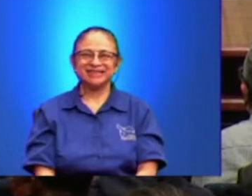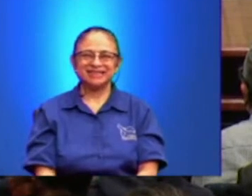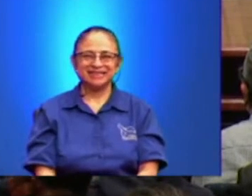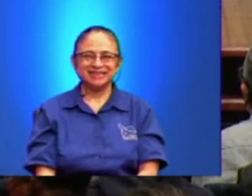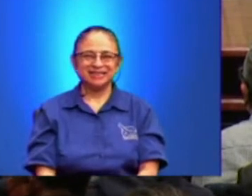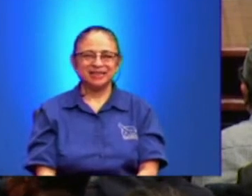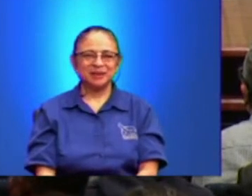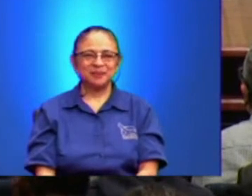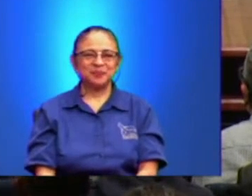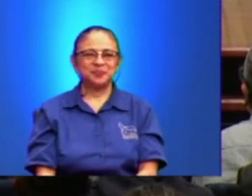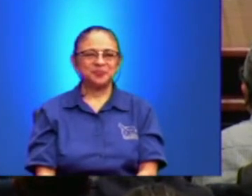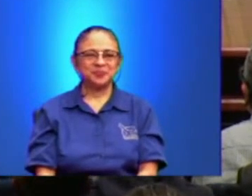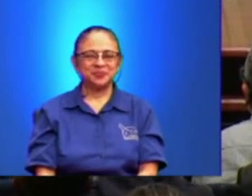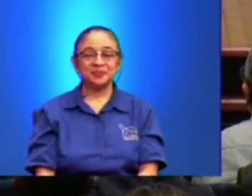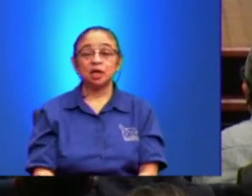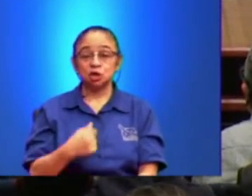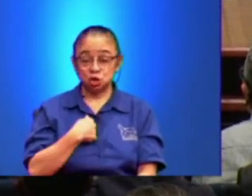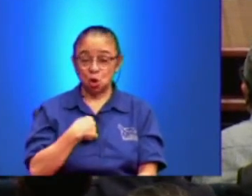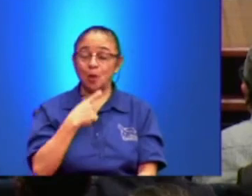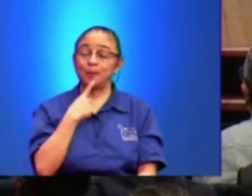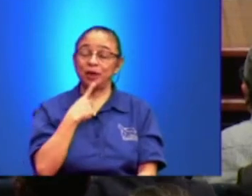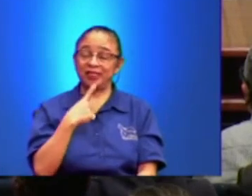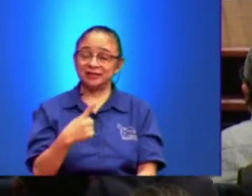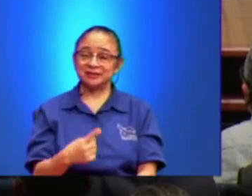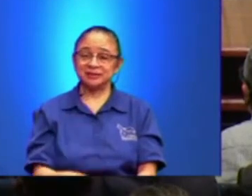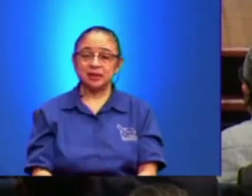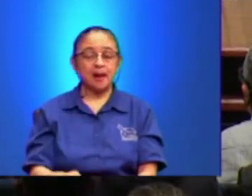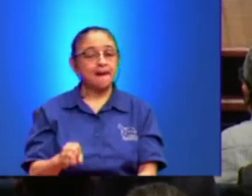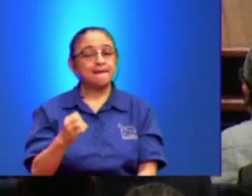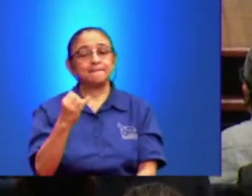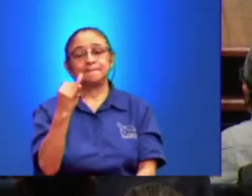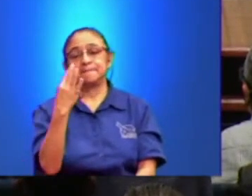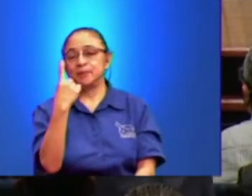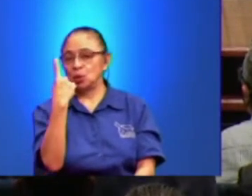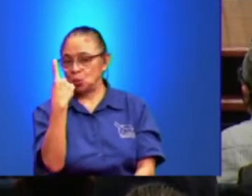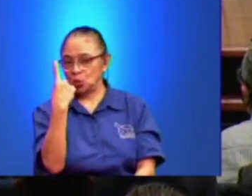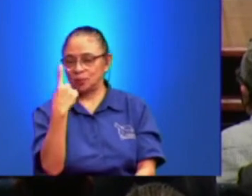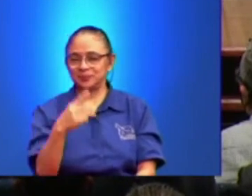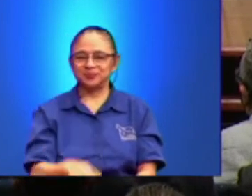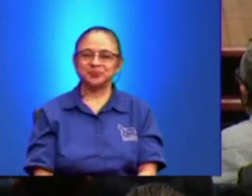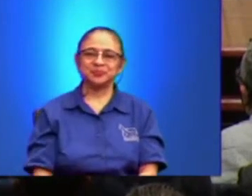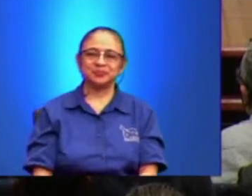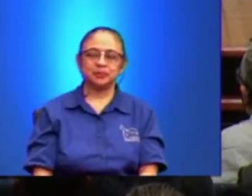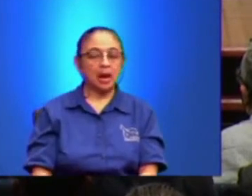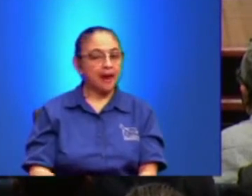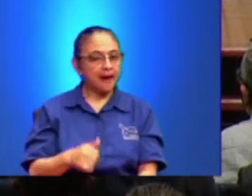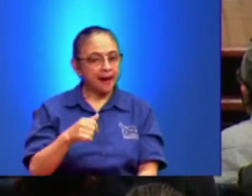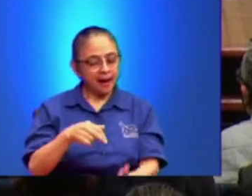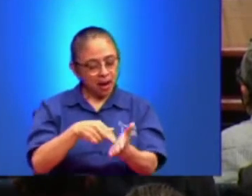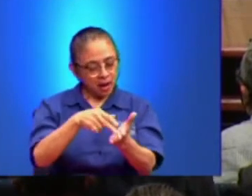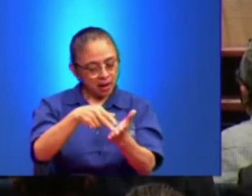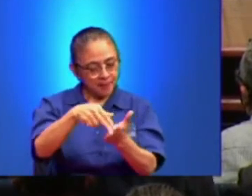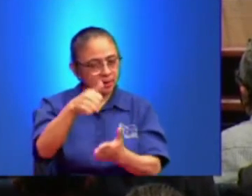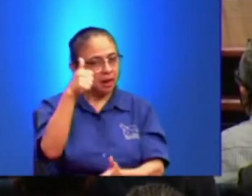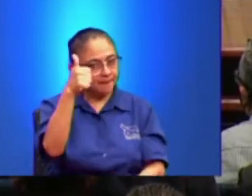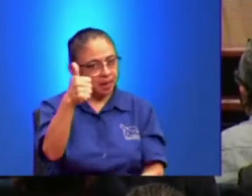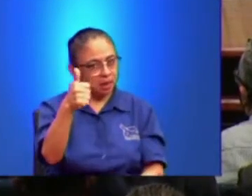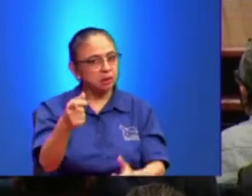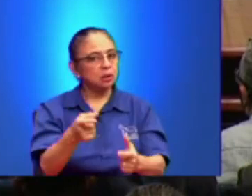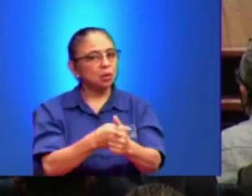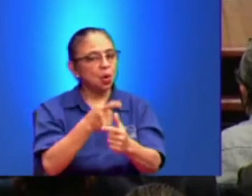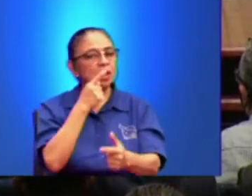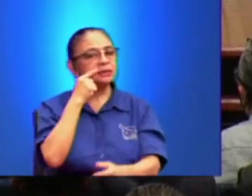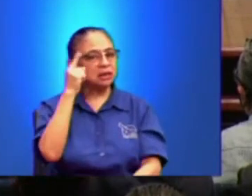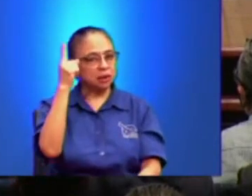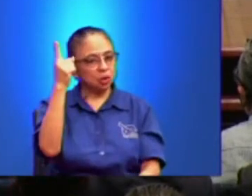vaya que no aconseja les voy a decir yo número uno pues andar bien con el señor hace de plano